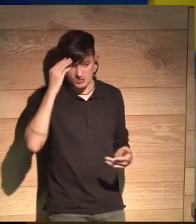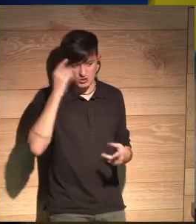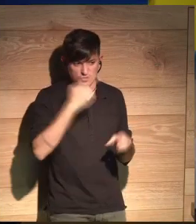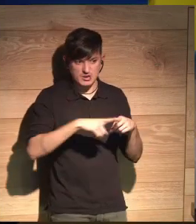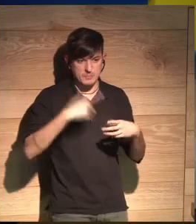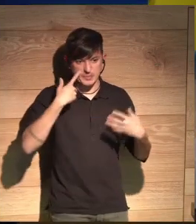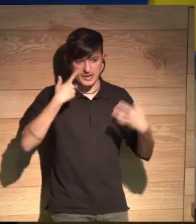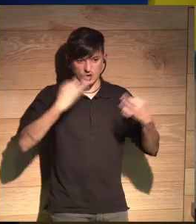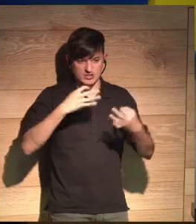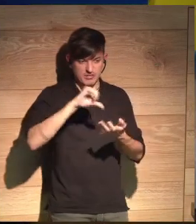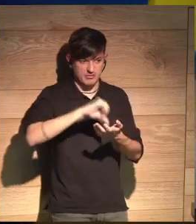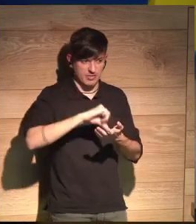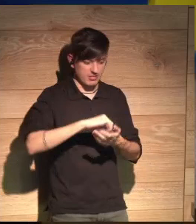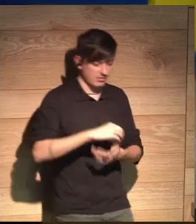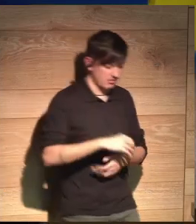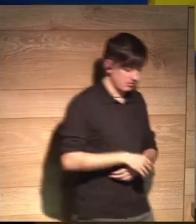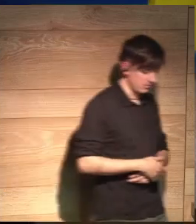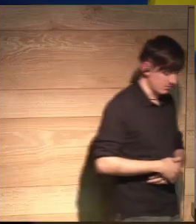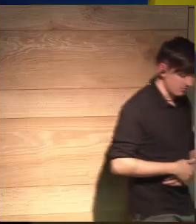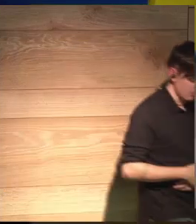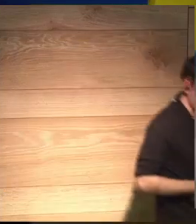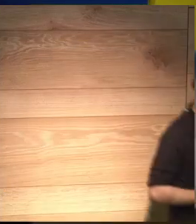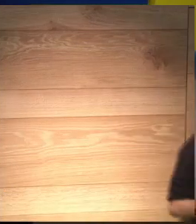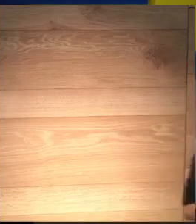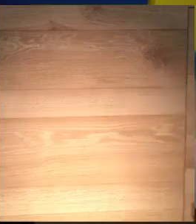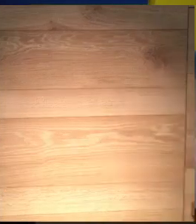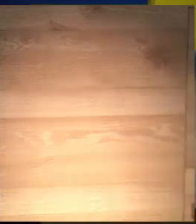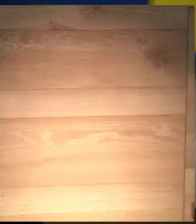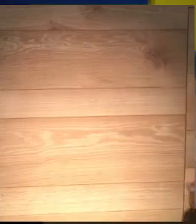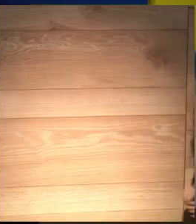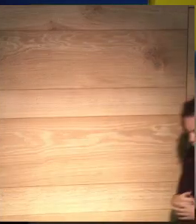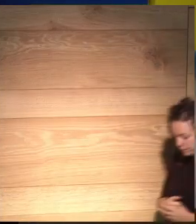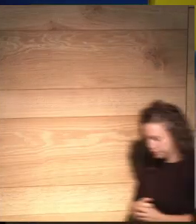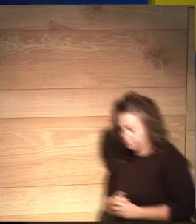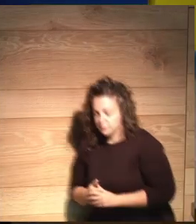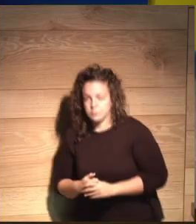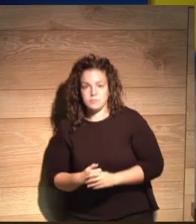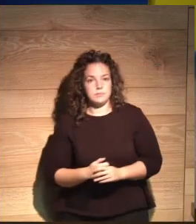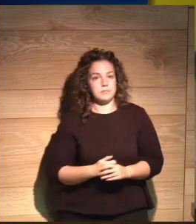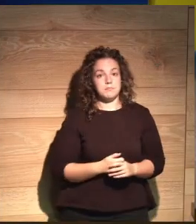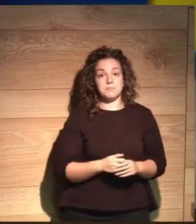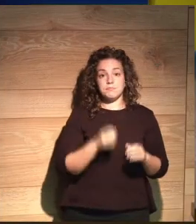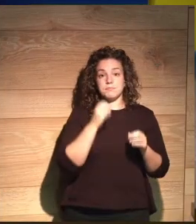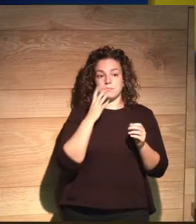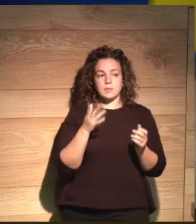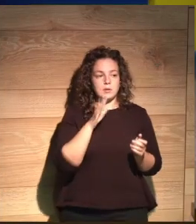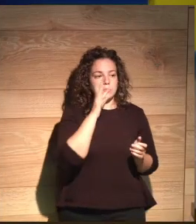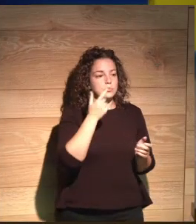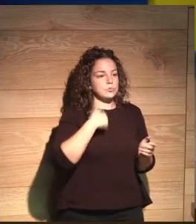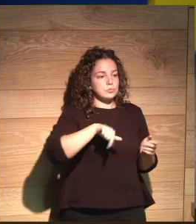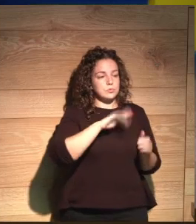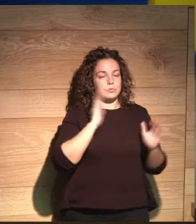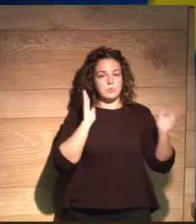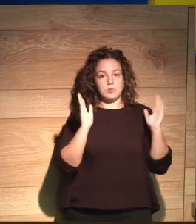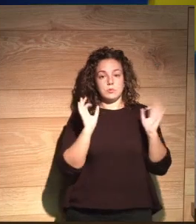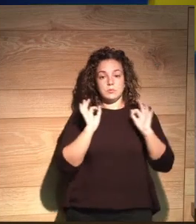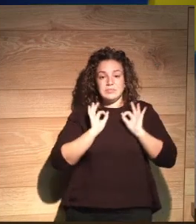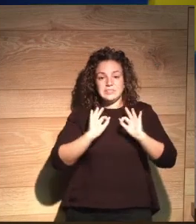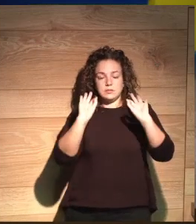y porque nos ha ocurrido esto es que porque lo has analizado bien bueno o sea tenemos este es un momento muy particular